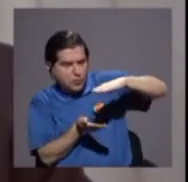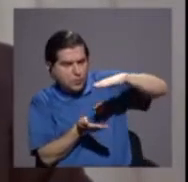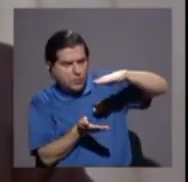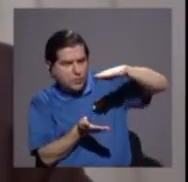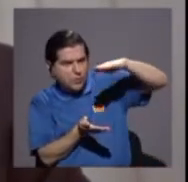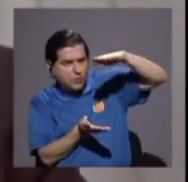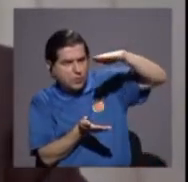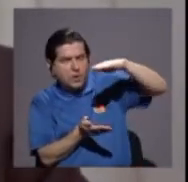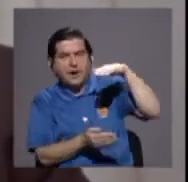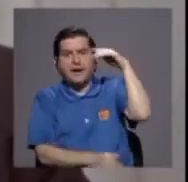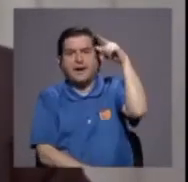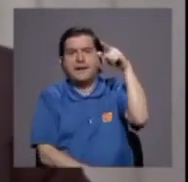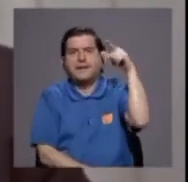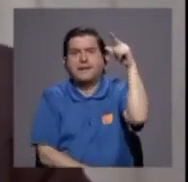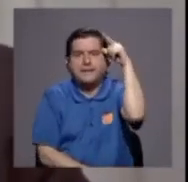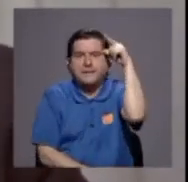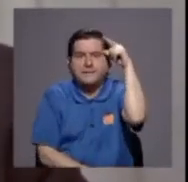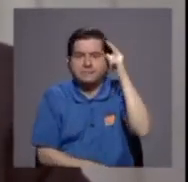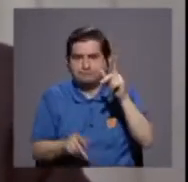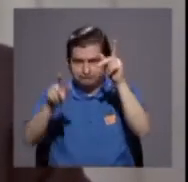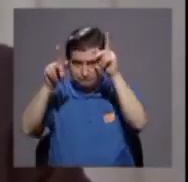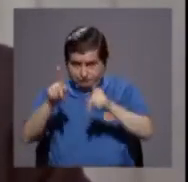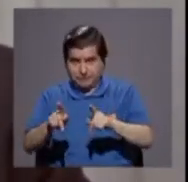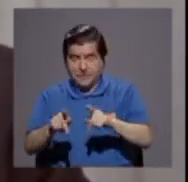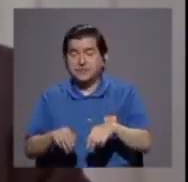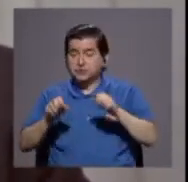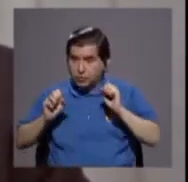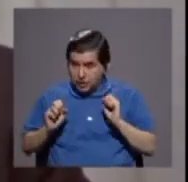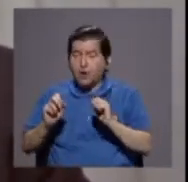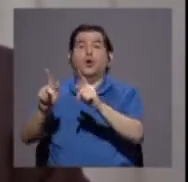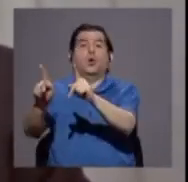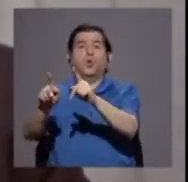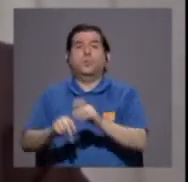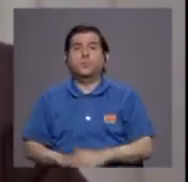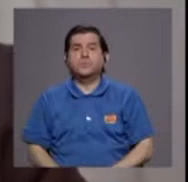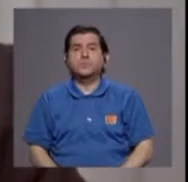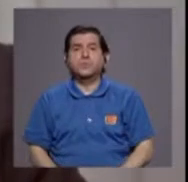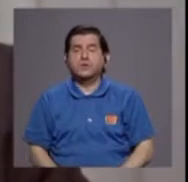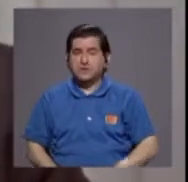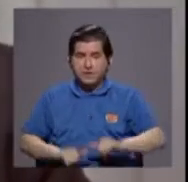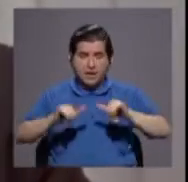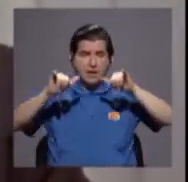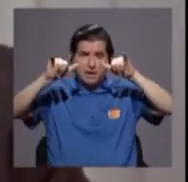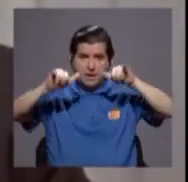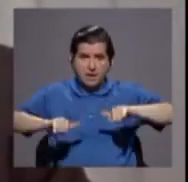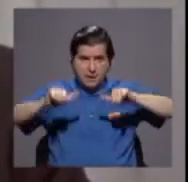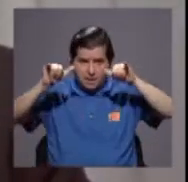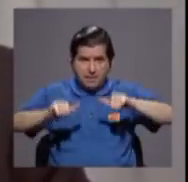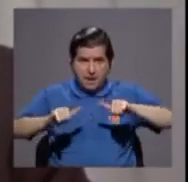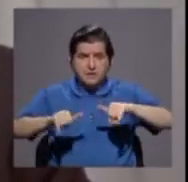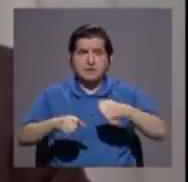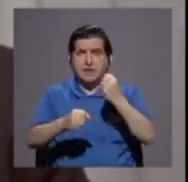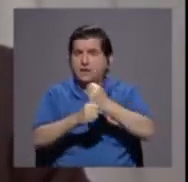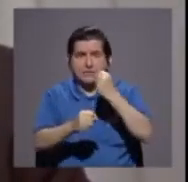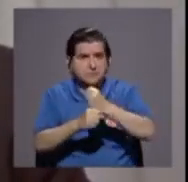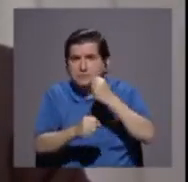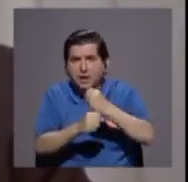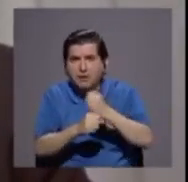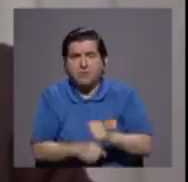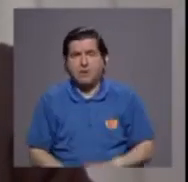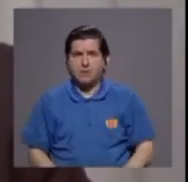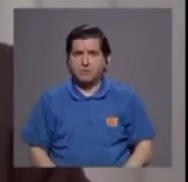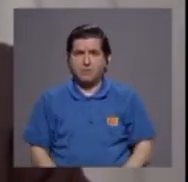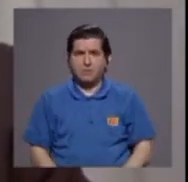es sensato que las personas tengan la posibilidad de permanecer en su lugar de